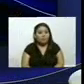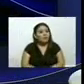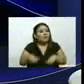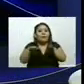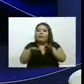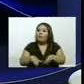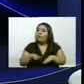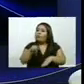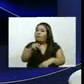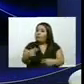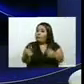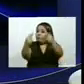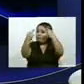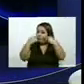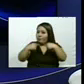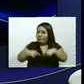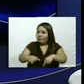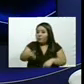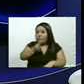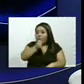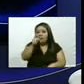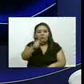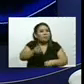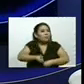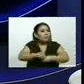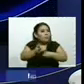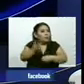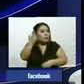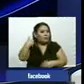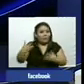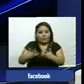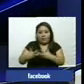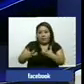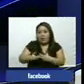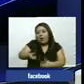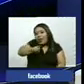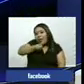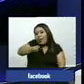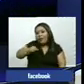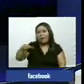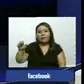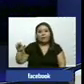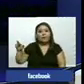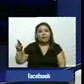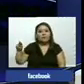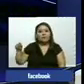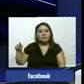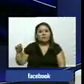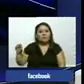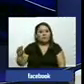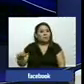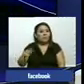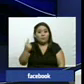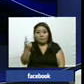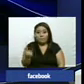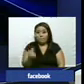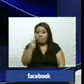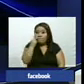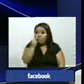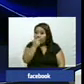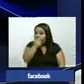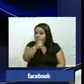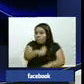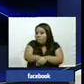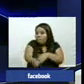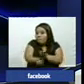Muchas gracias por continuar con Noticiero Hechos. Contarles que nuestro compañero Ernesto Cornejo nos informa sobre la rendición de cuentas del presidente de la Asamblea